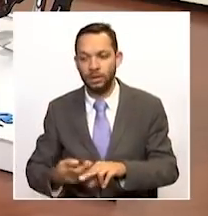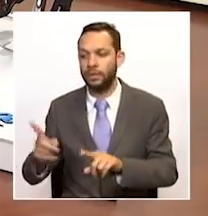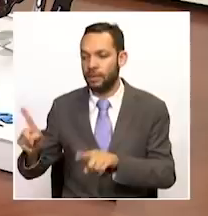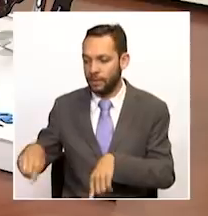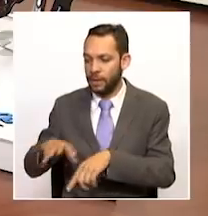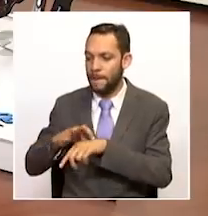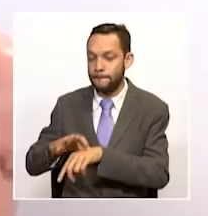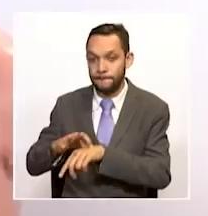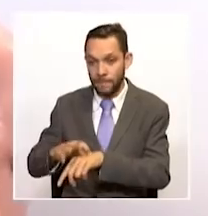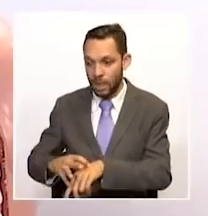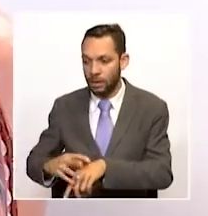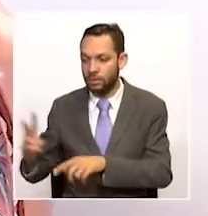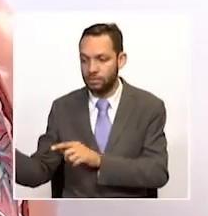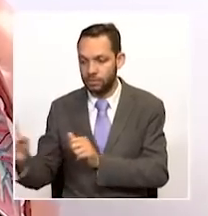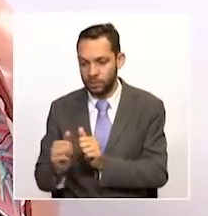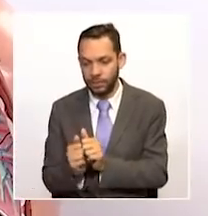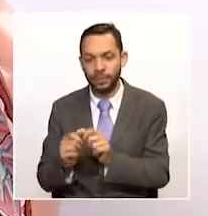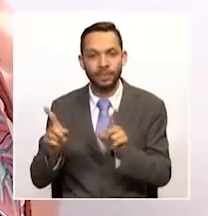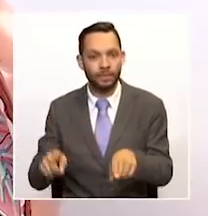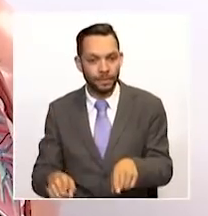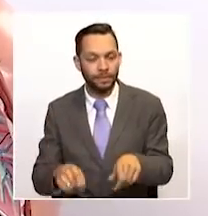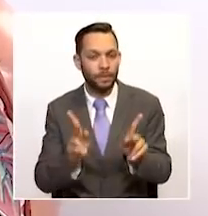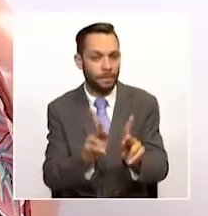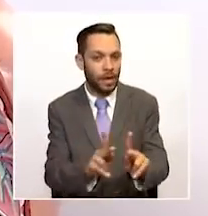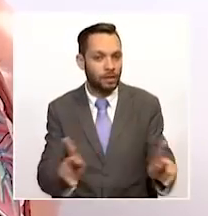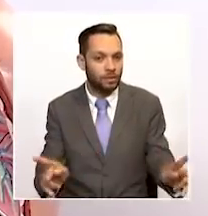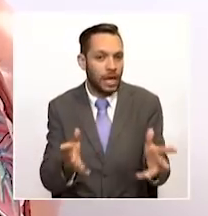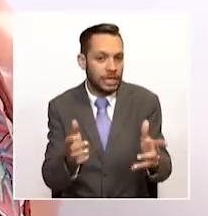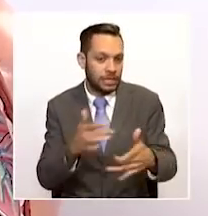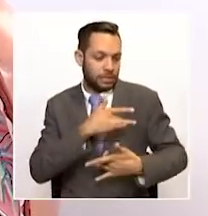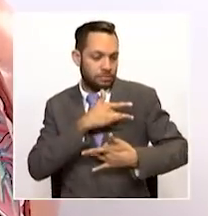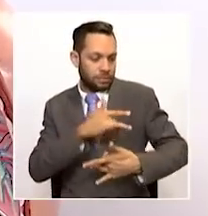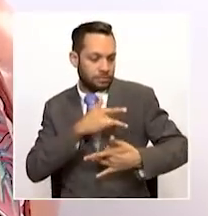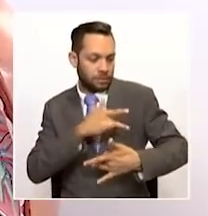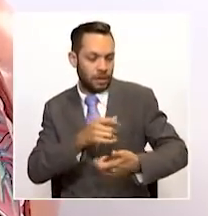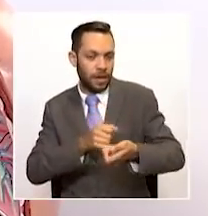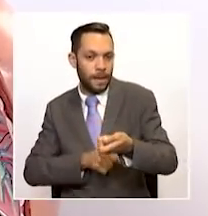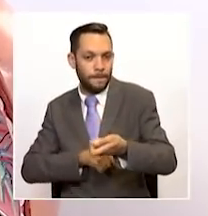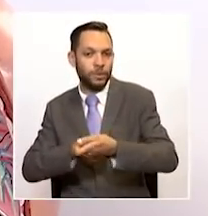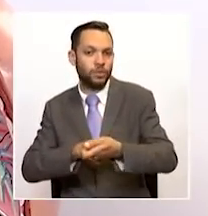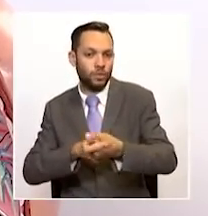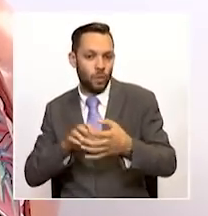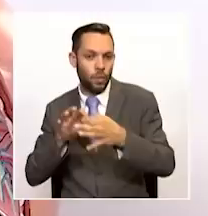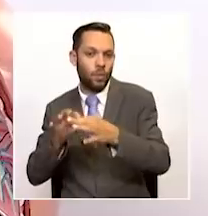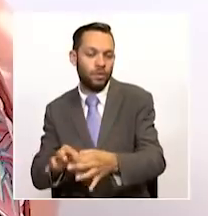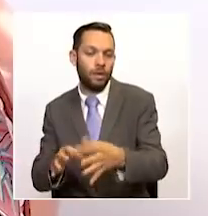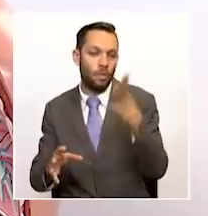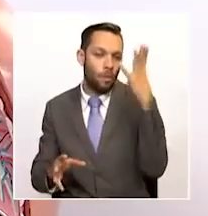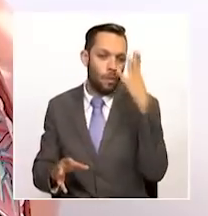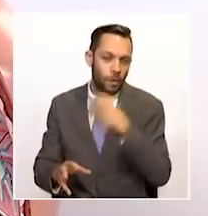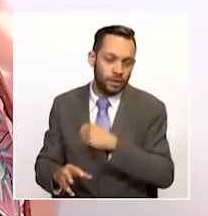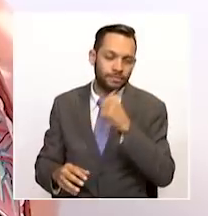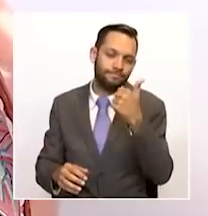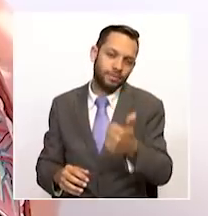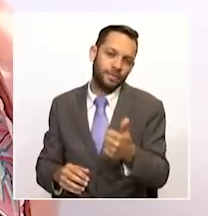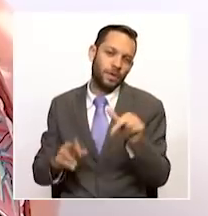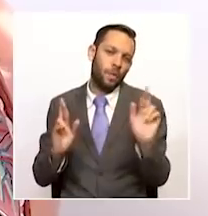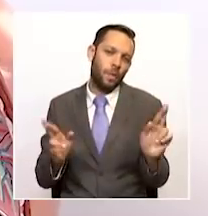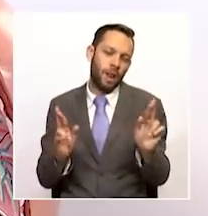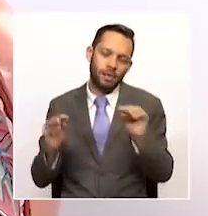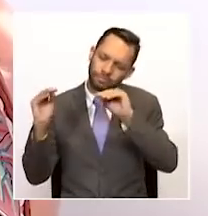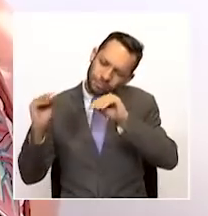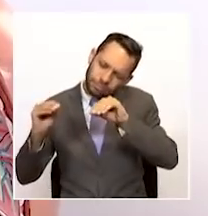nuestras partes de la salud y a las personas que de buen corazón sé que se van a unir a esta causa tan linda y ojalá por academia